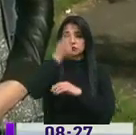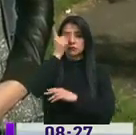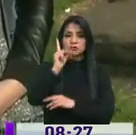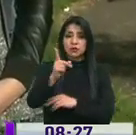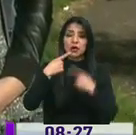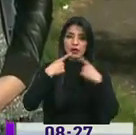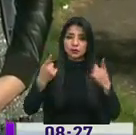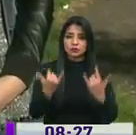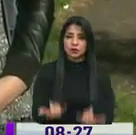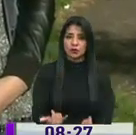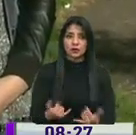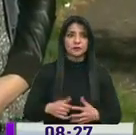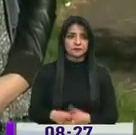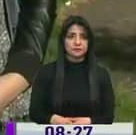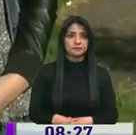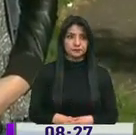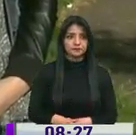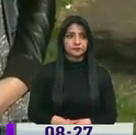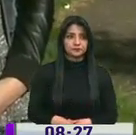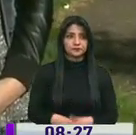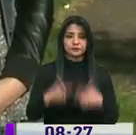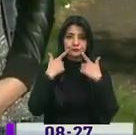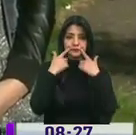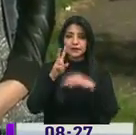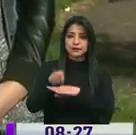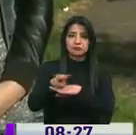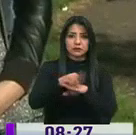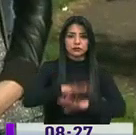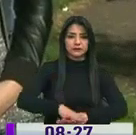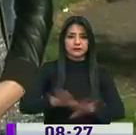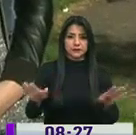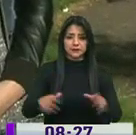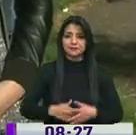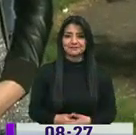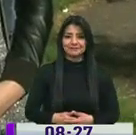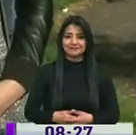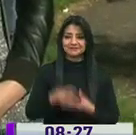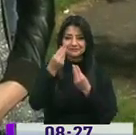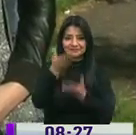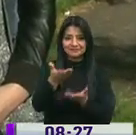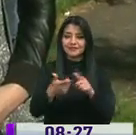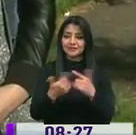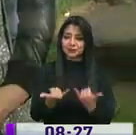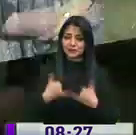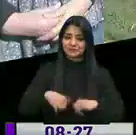este momento se encuentran en inspecciones varias autoridades. Esa es la información. Roberto, ustedes continúan con más. Todos.